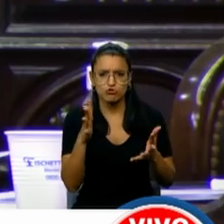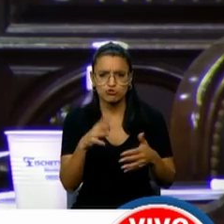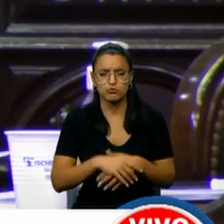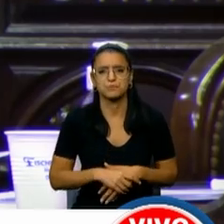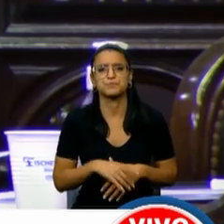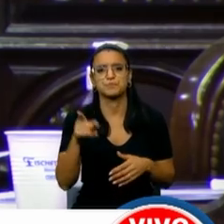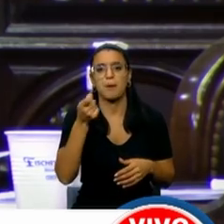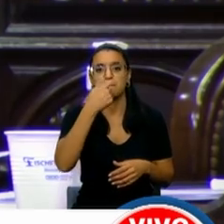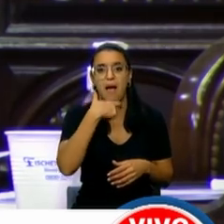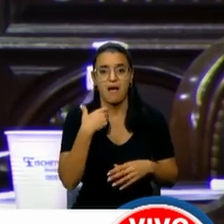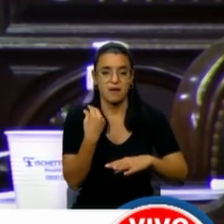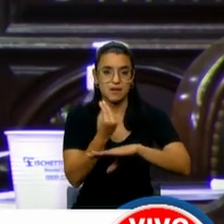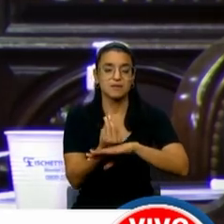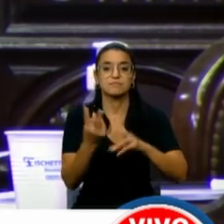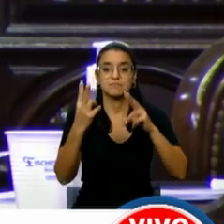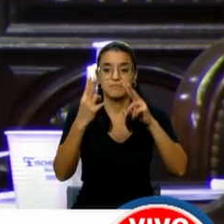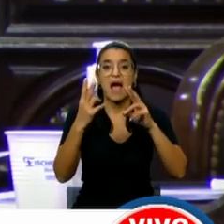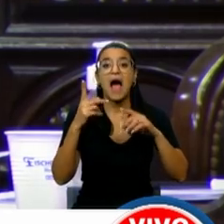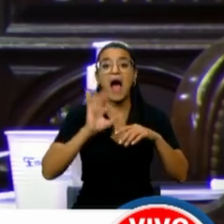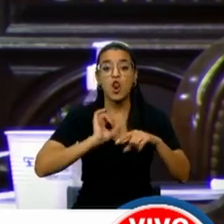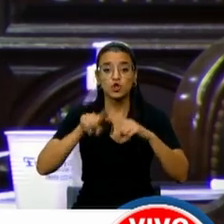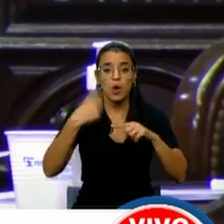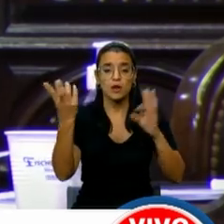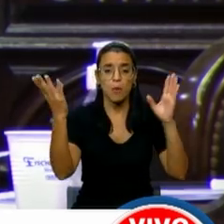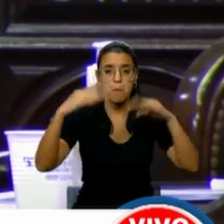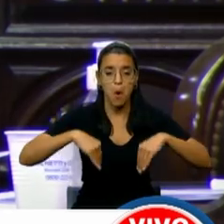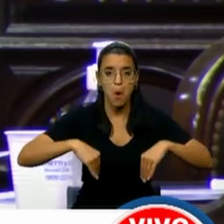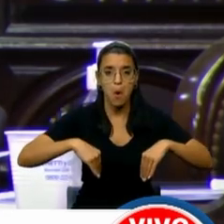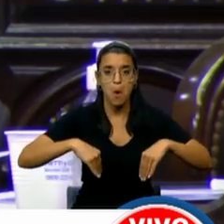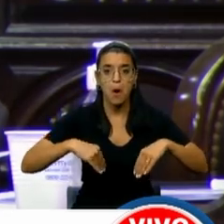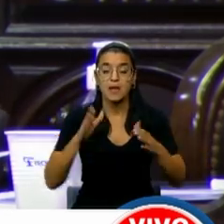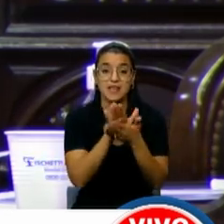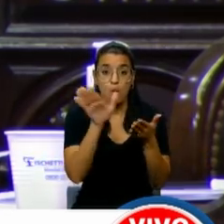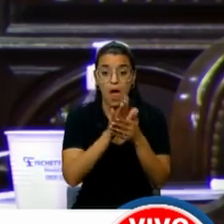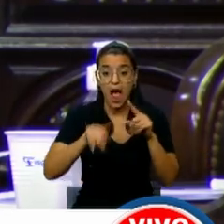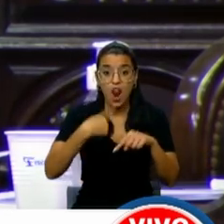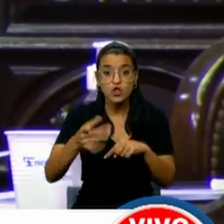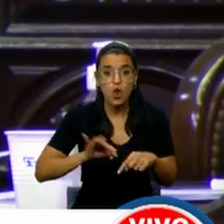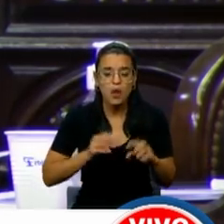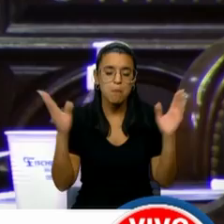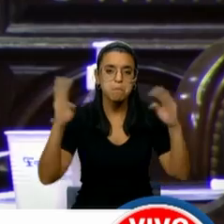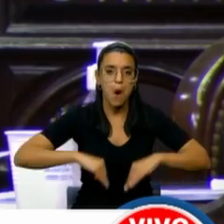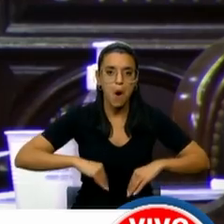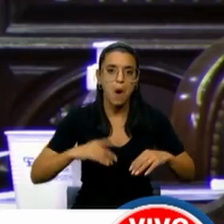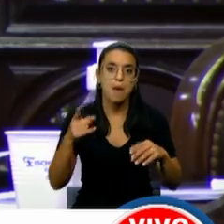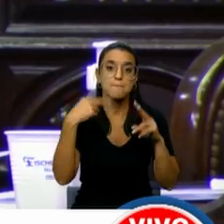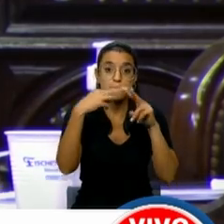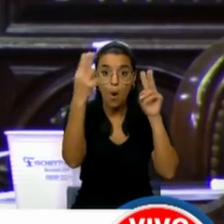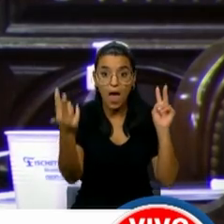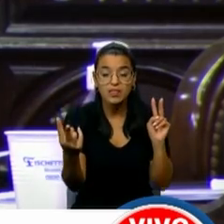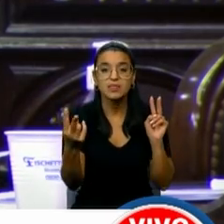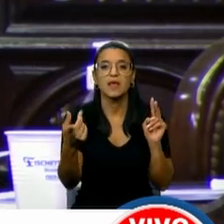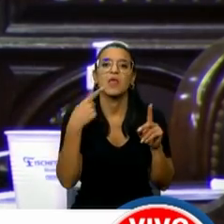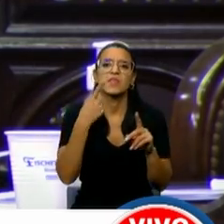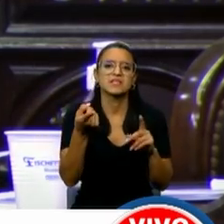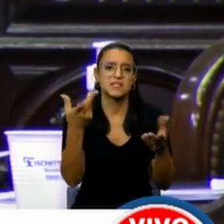con macri y se cayó al año lo inauguró él y al otro año se cayó ese puente que ama no